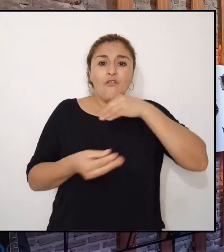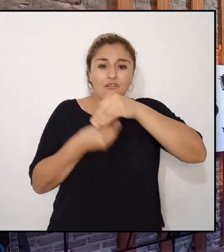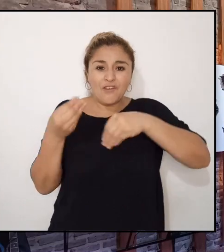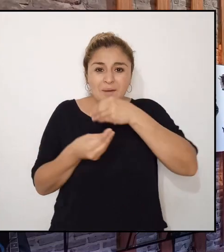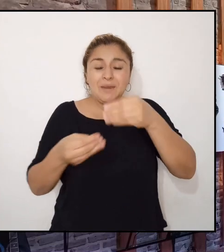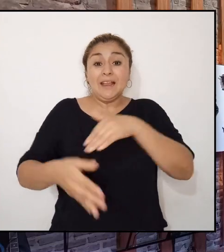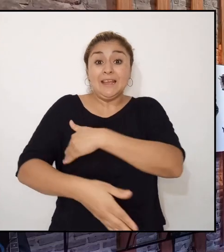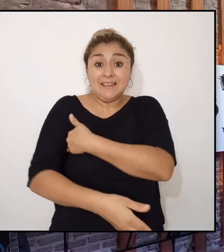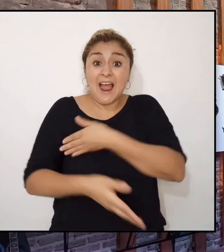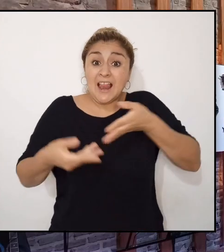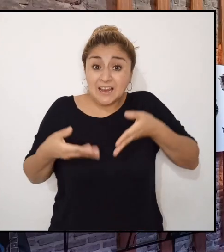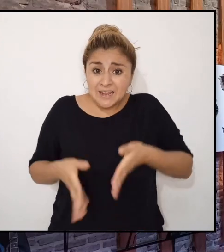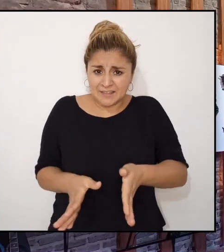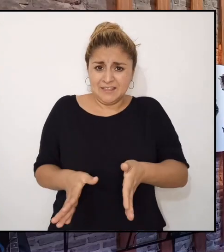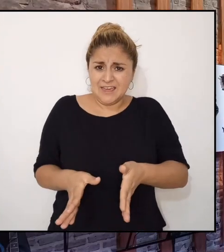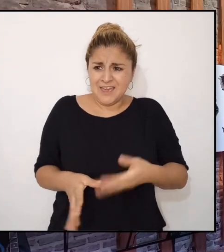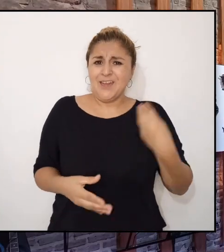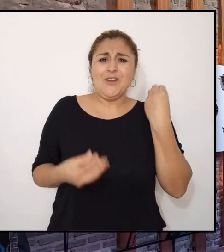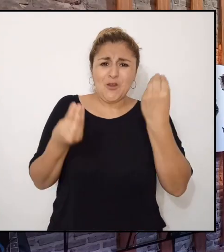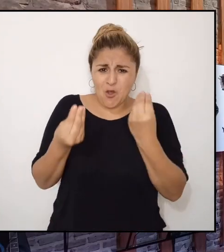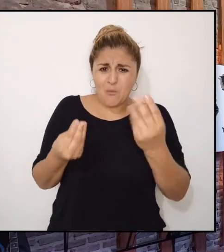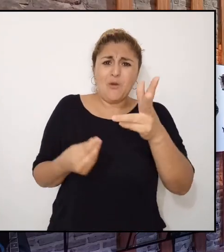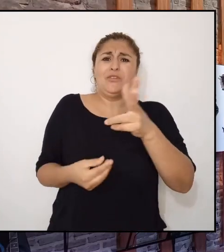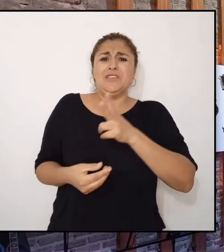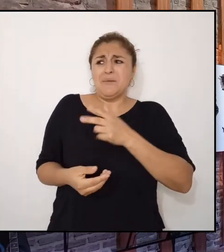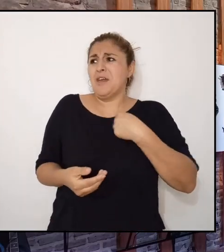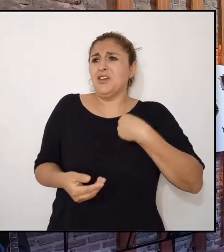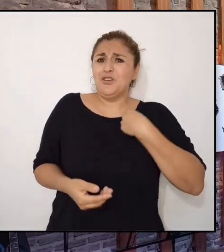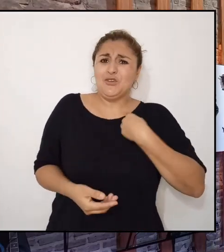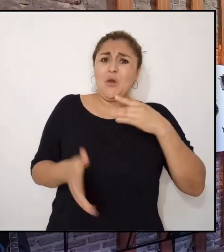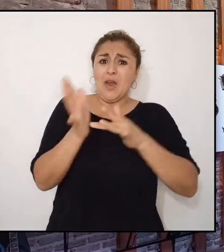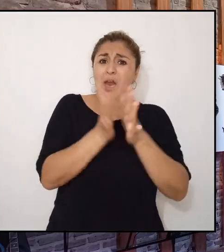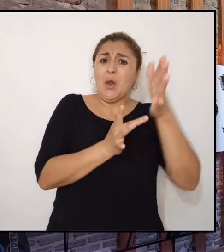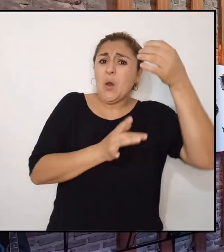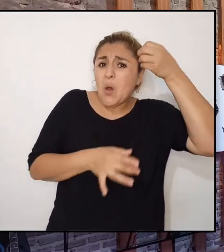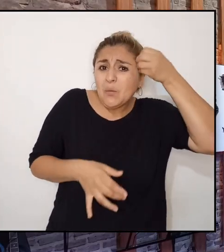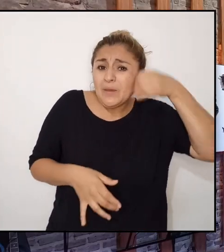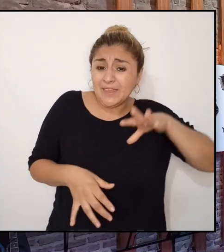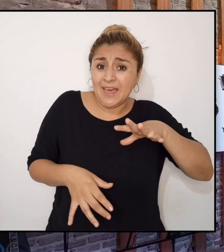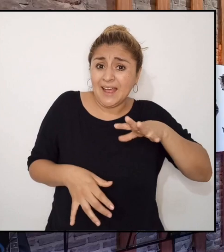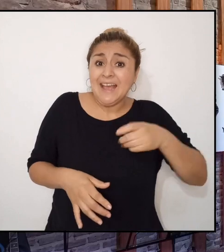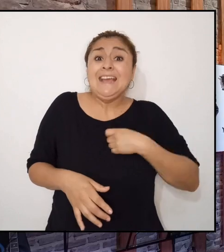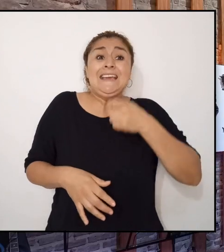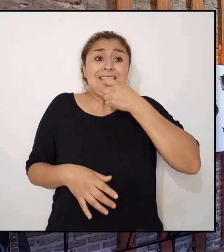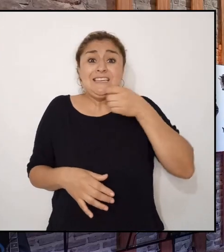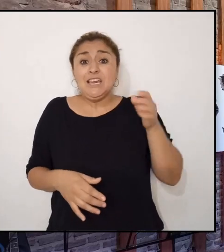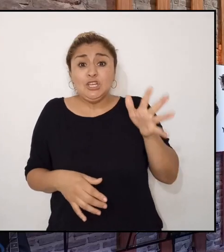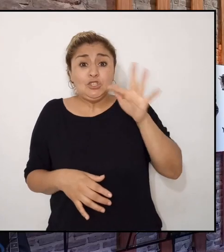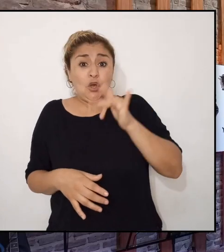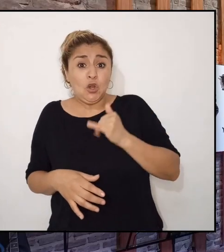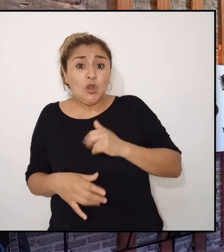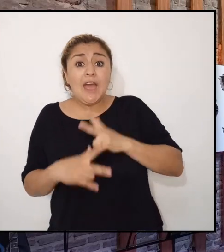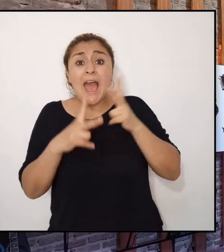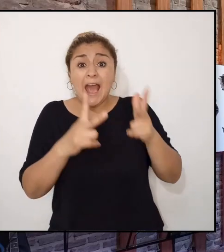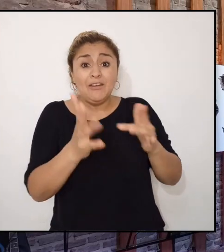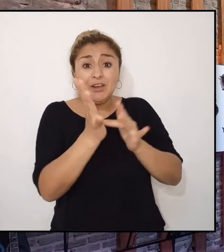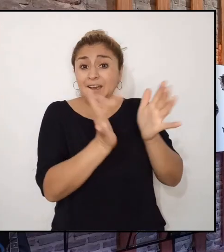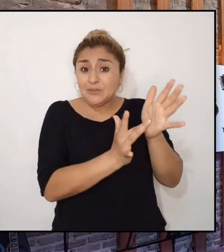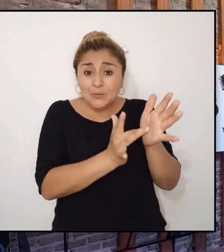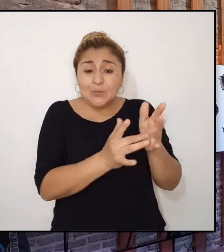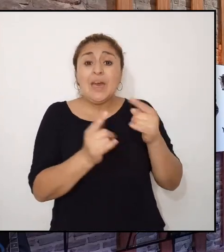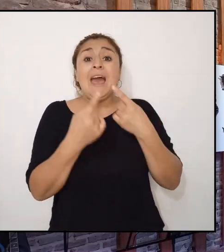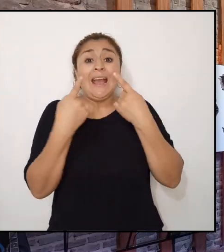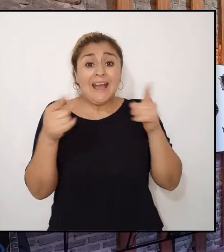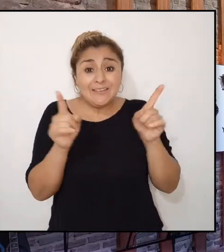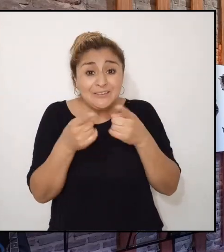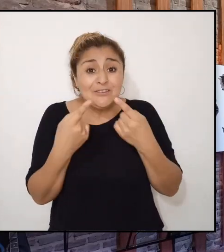¿Cómo te olvidas de Jesús? ¿Cómo me voy a olvidar de Jesús? Si yo todos los días hablo de Jesús, todos los días menciono a Jesús, canto canciones de